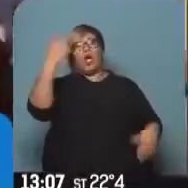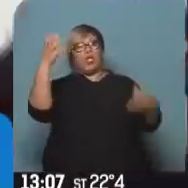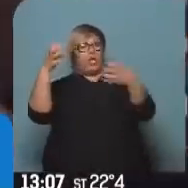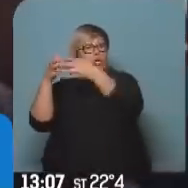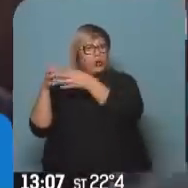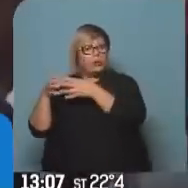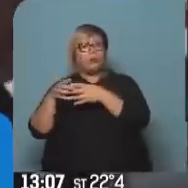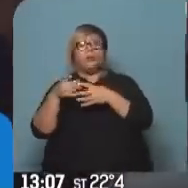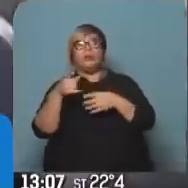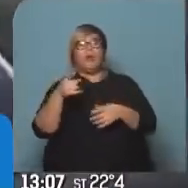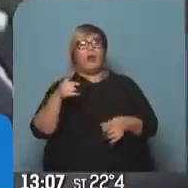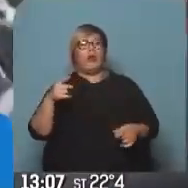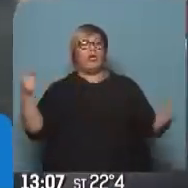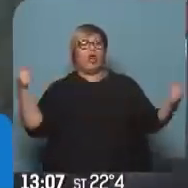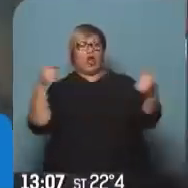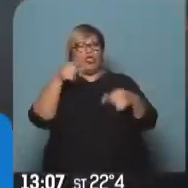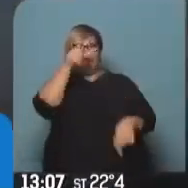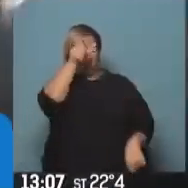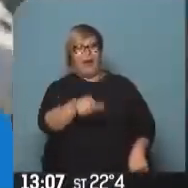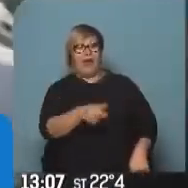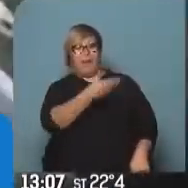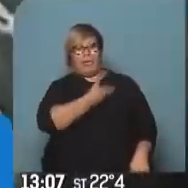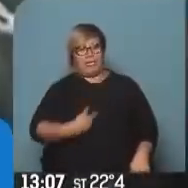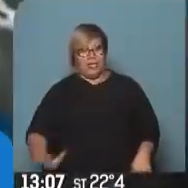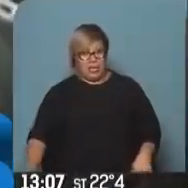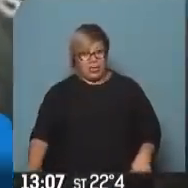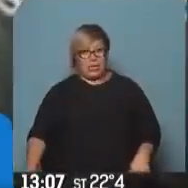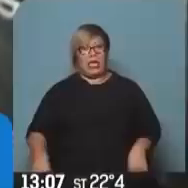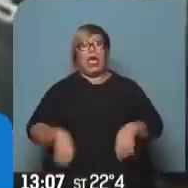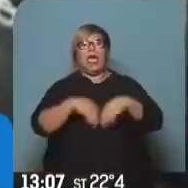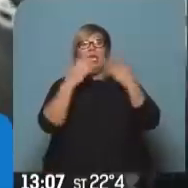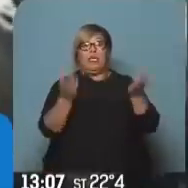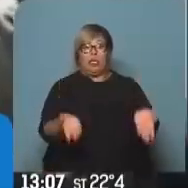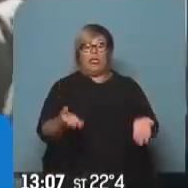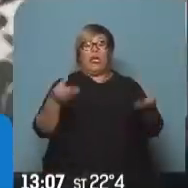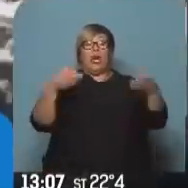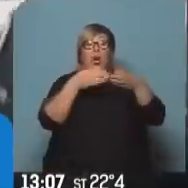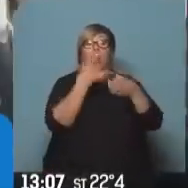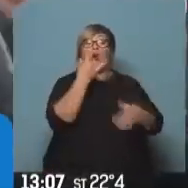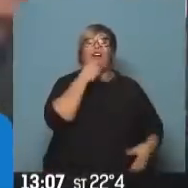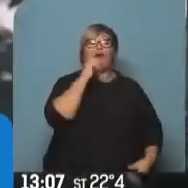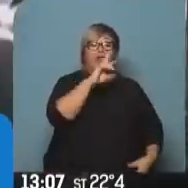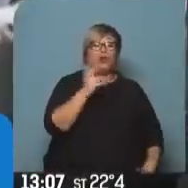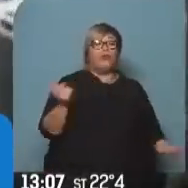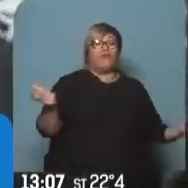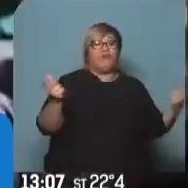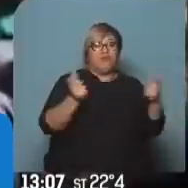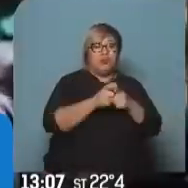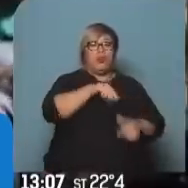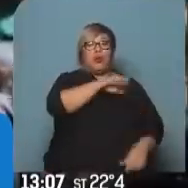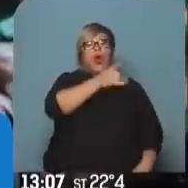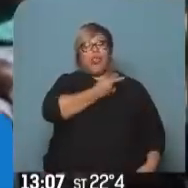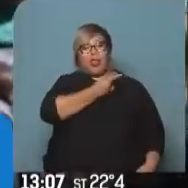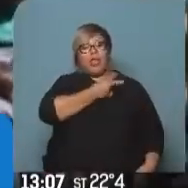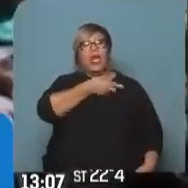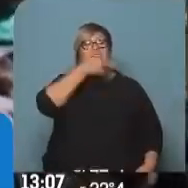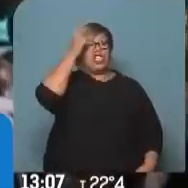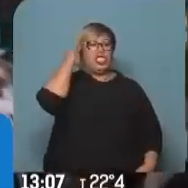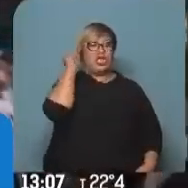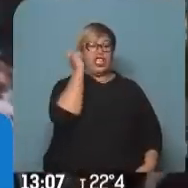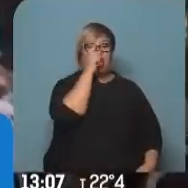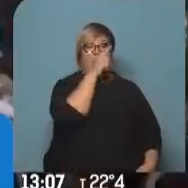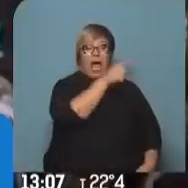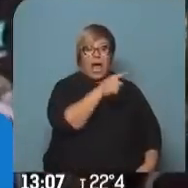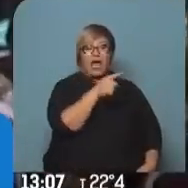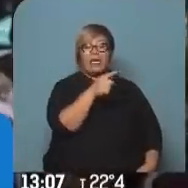Aymara. Por entonces, el bloque se reunió de urgencia en Santiago y denunció el intento de desestabilización de la democracia